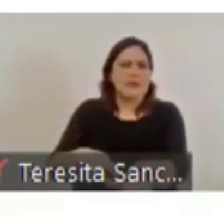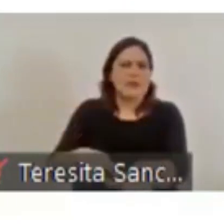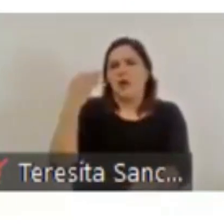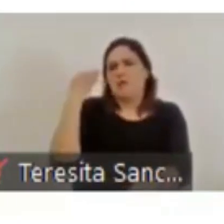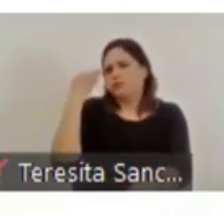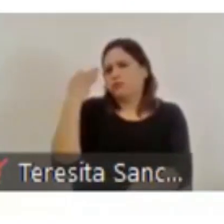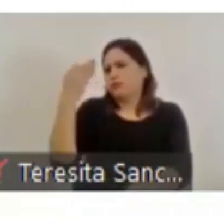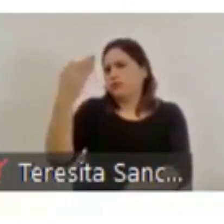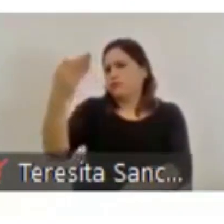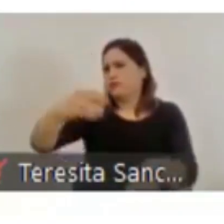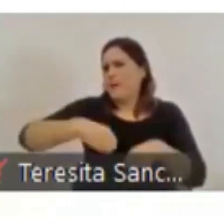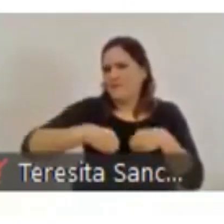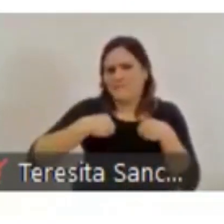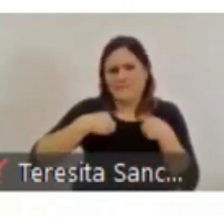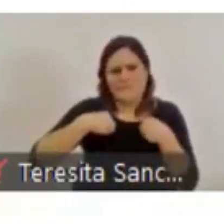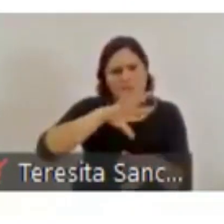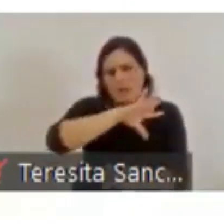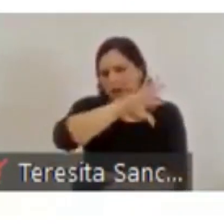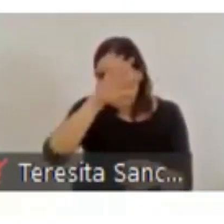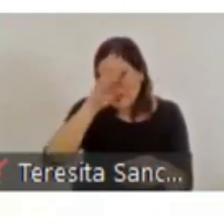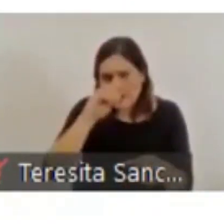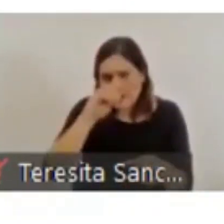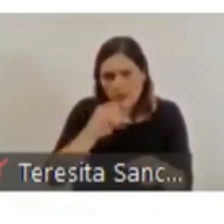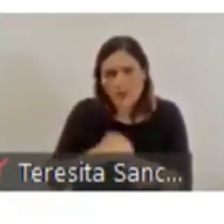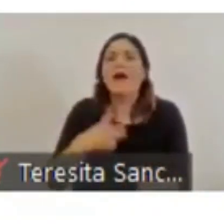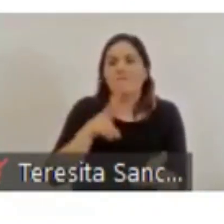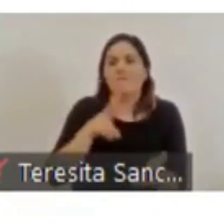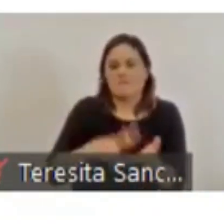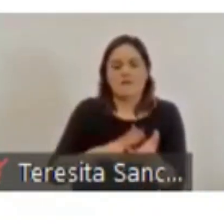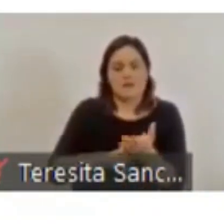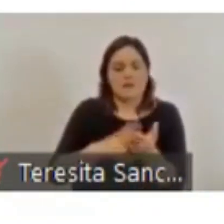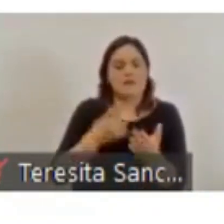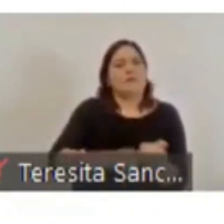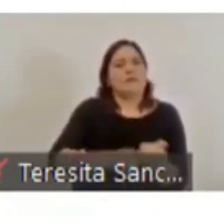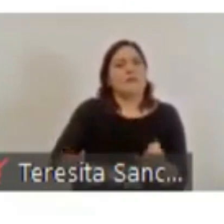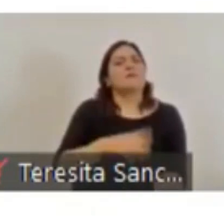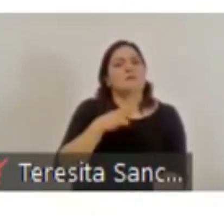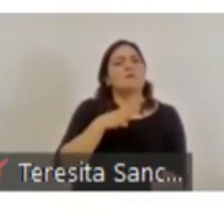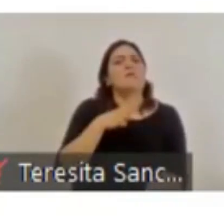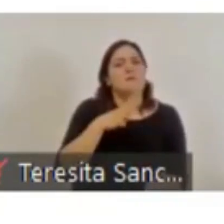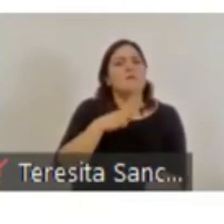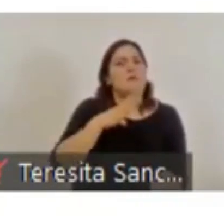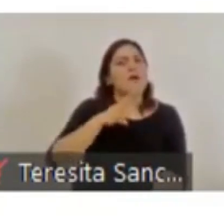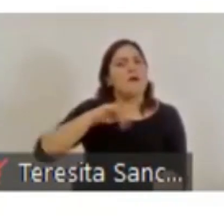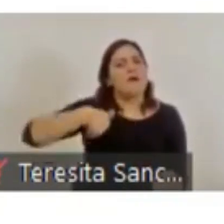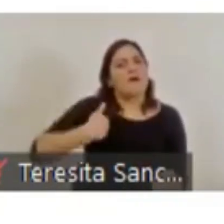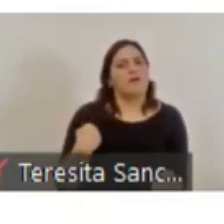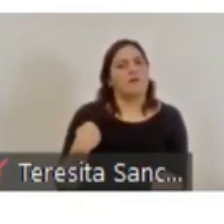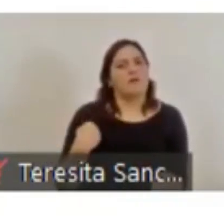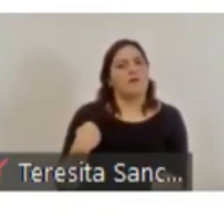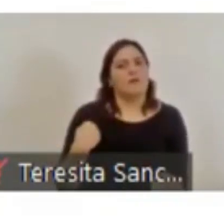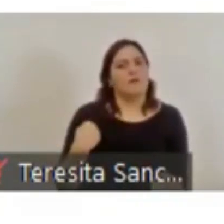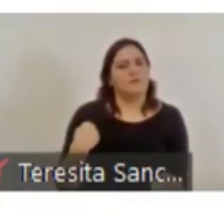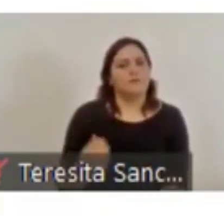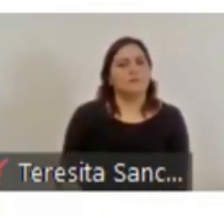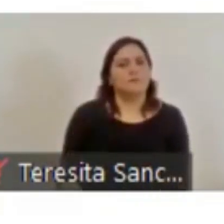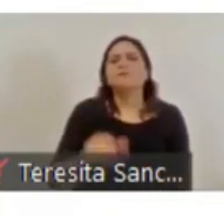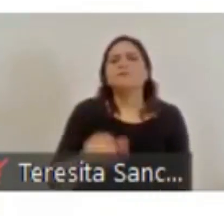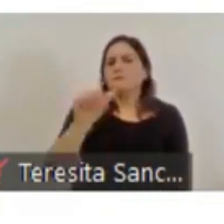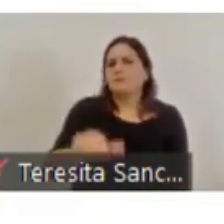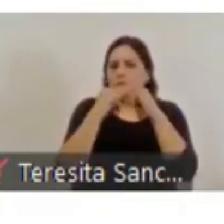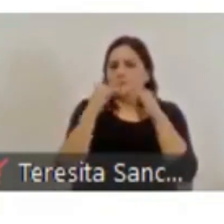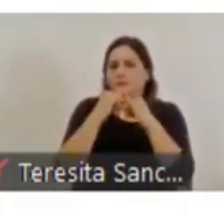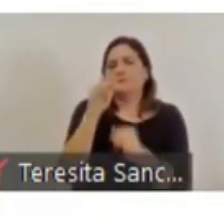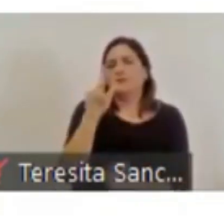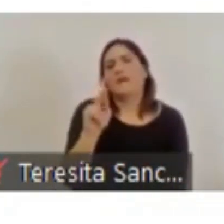valores intrínsecos y para siempre, ¿no? Otras instituciones como el Pentatlón